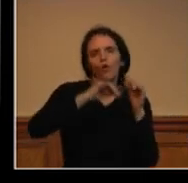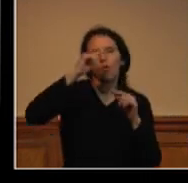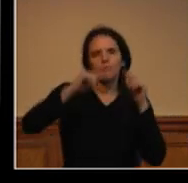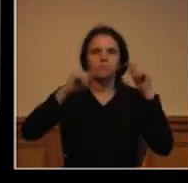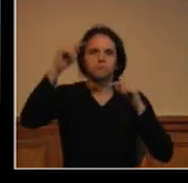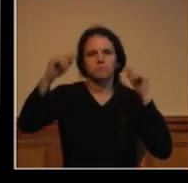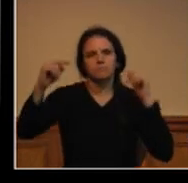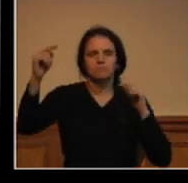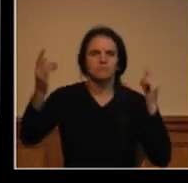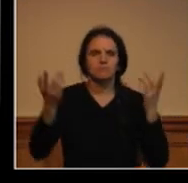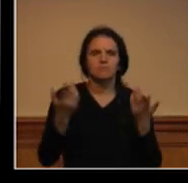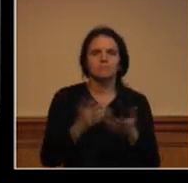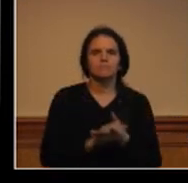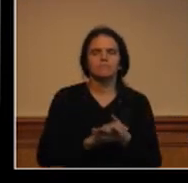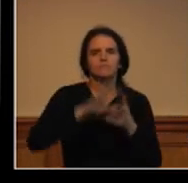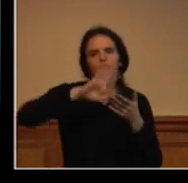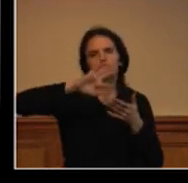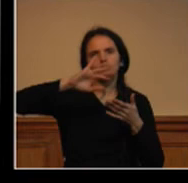notas.